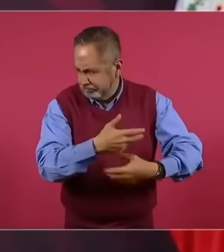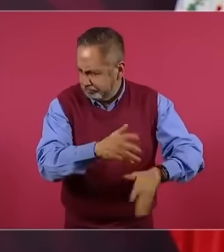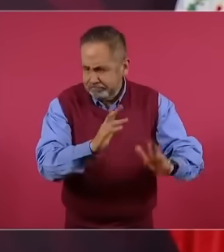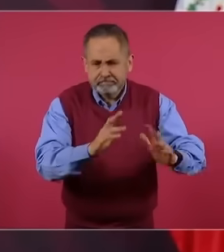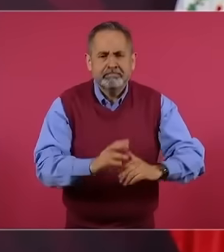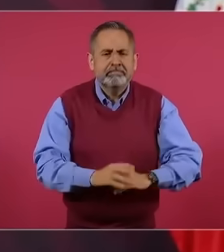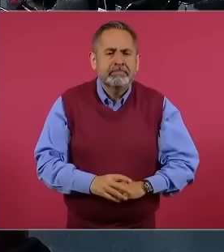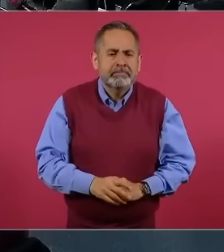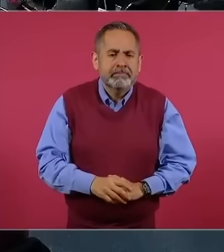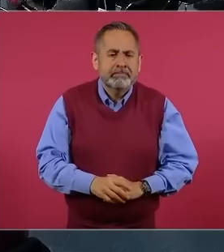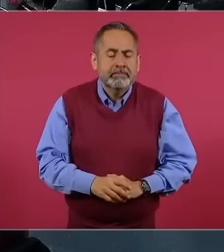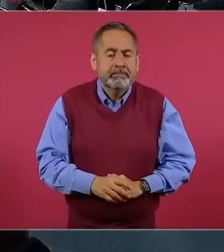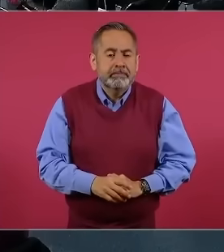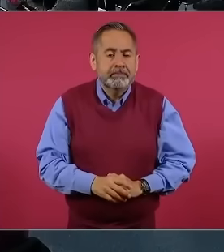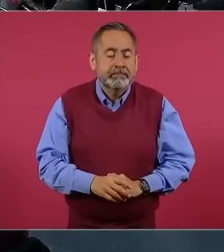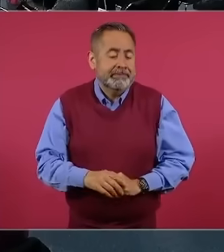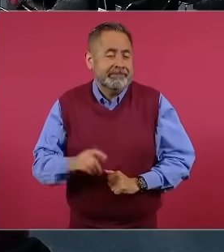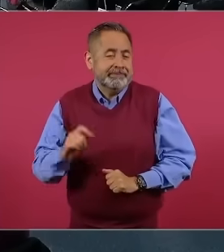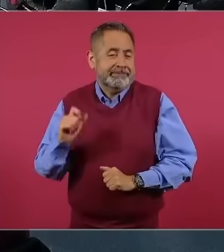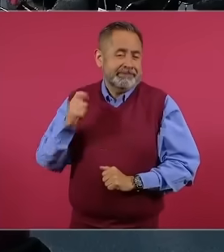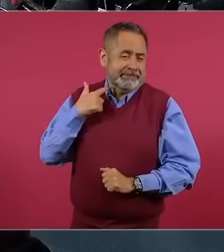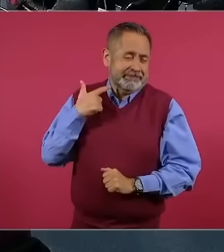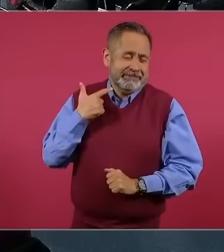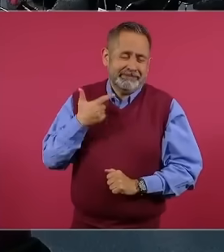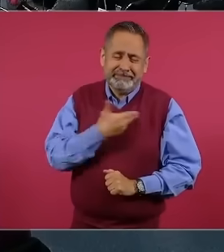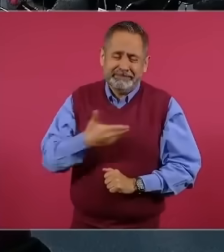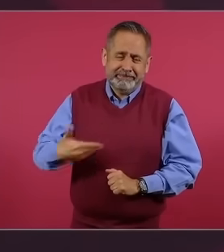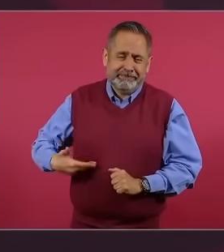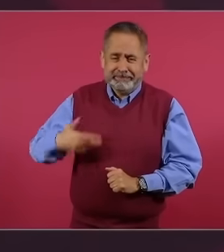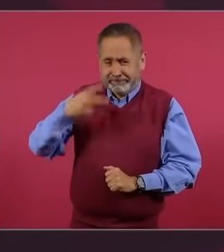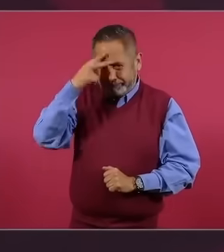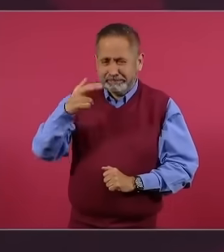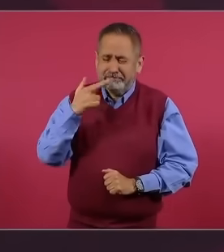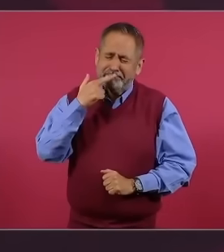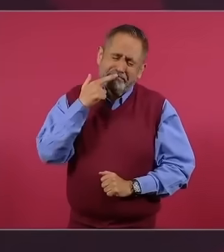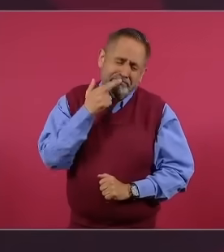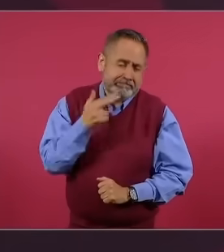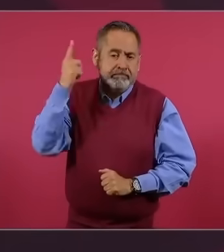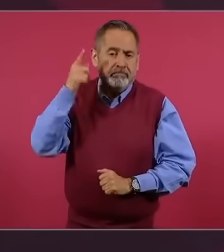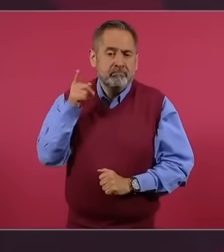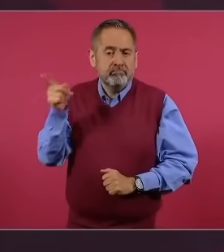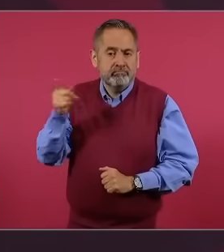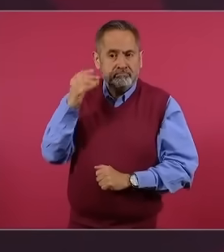Un gran presidente, el mejor presidente de México, tenía una frase